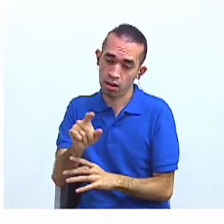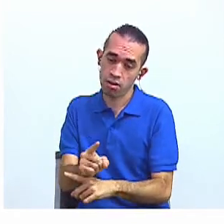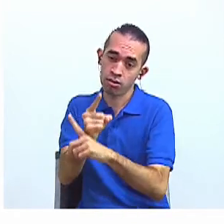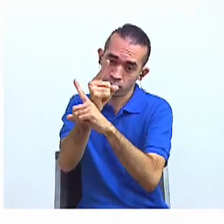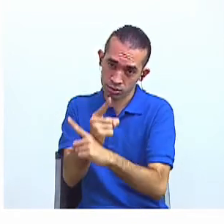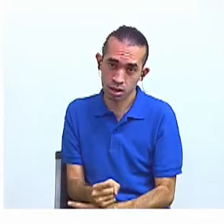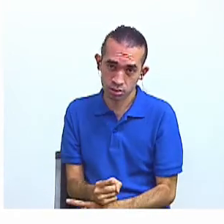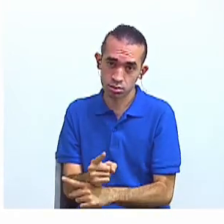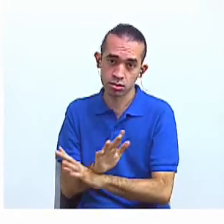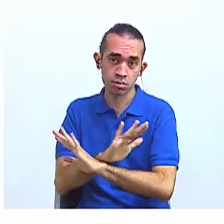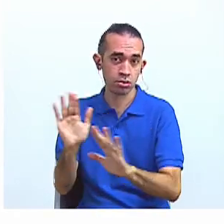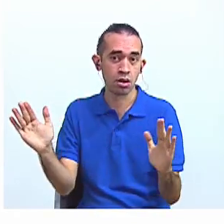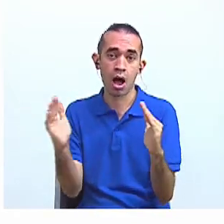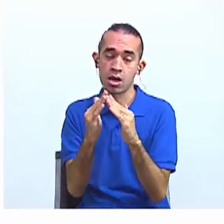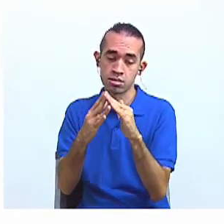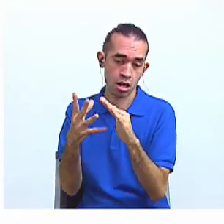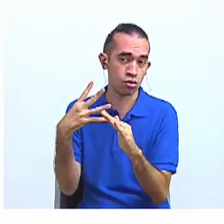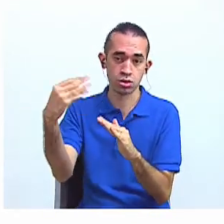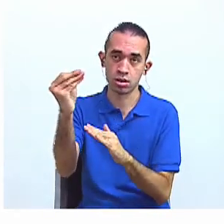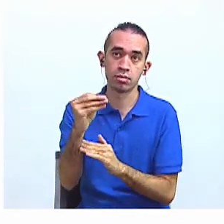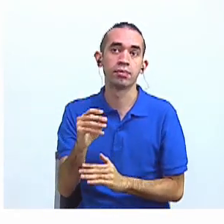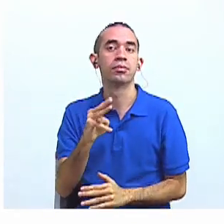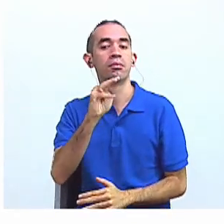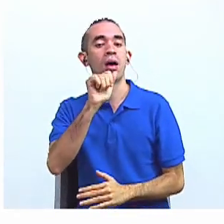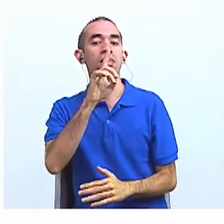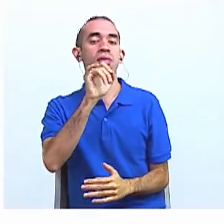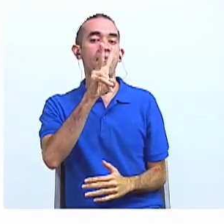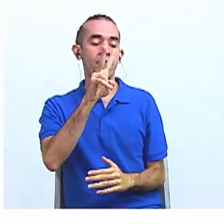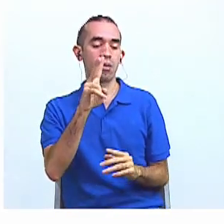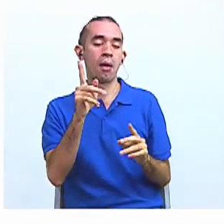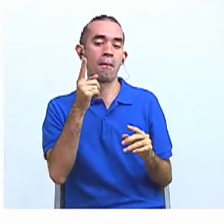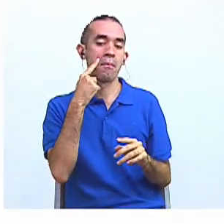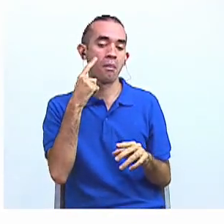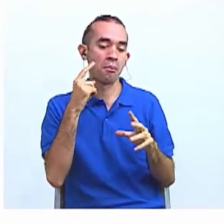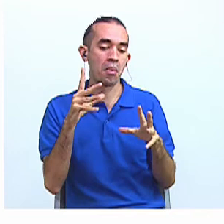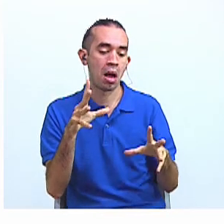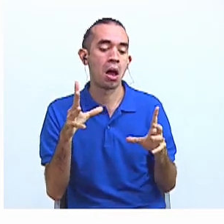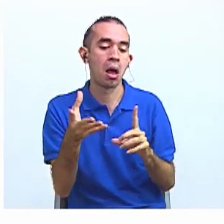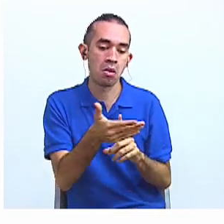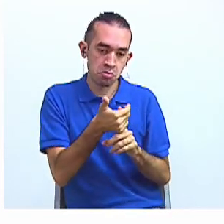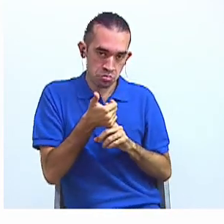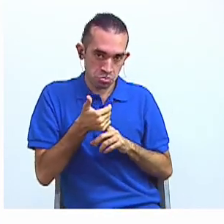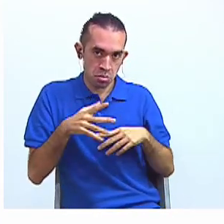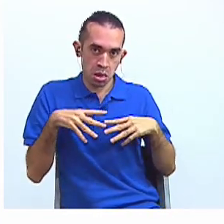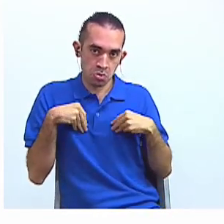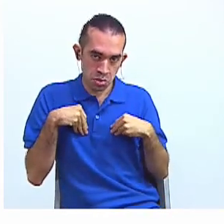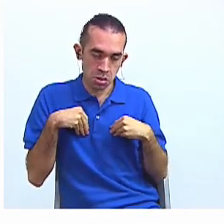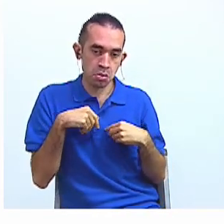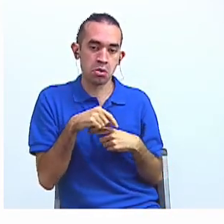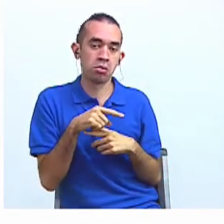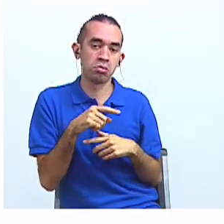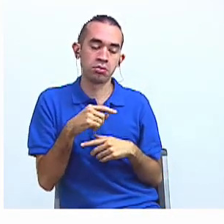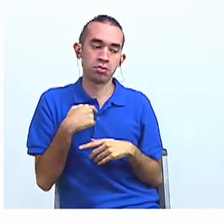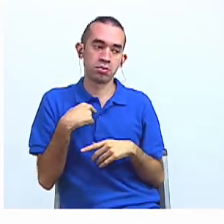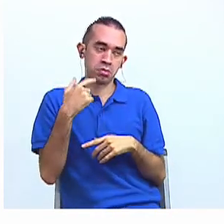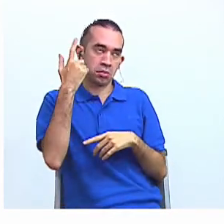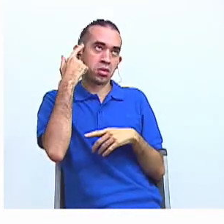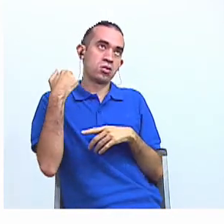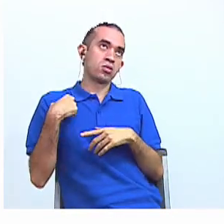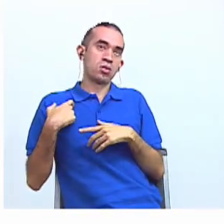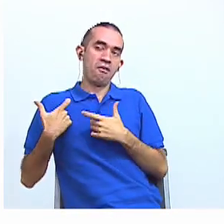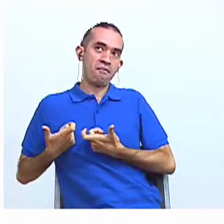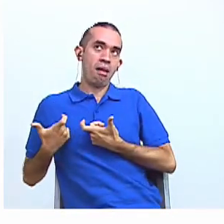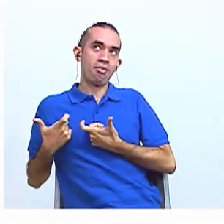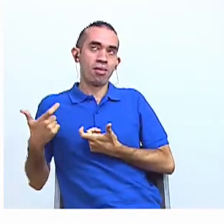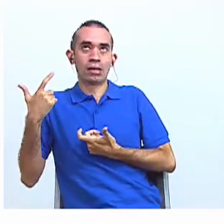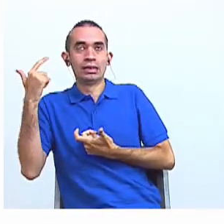reposo y no salir de casa. Madhav, padre adoptivo de Amal, expresa que al principio por su avaricia temía adoptar al